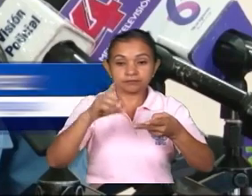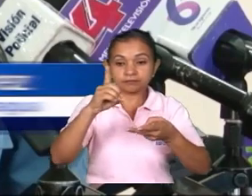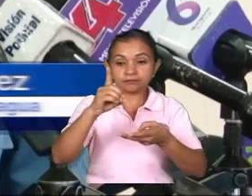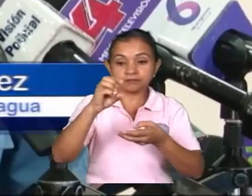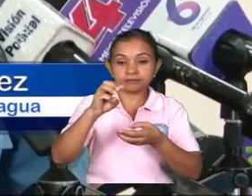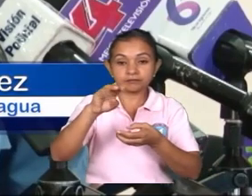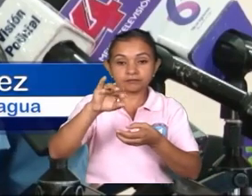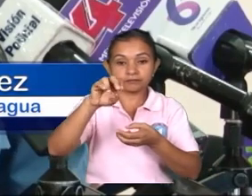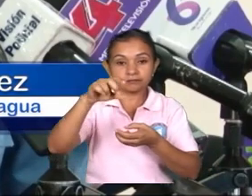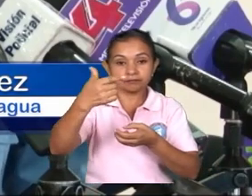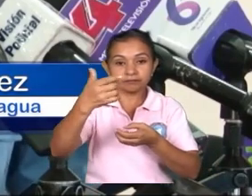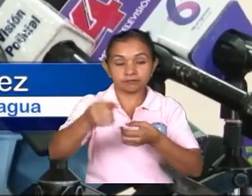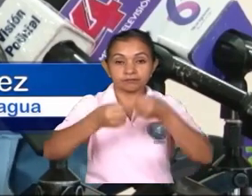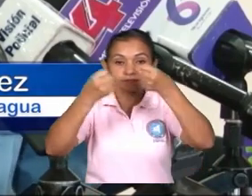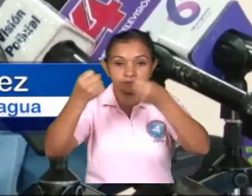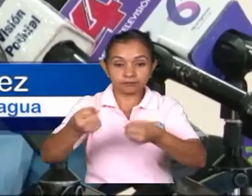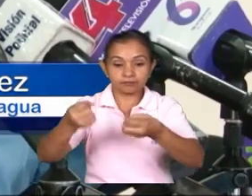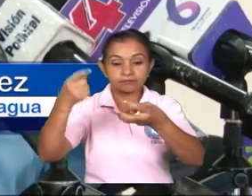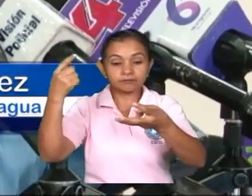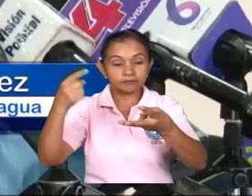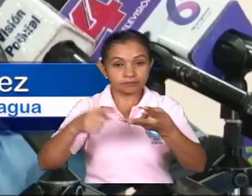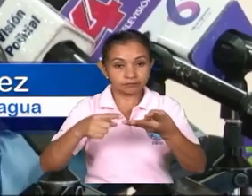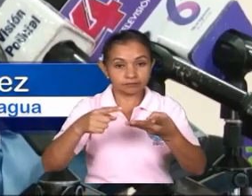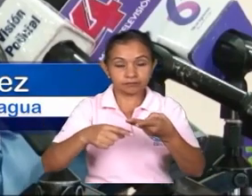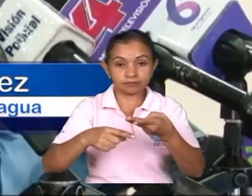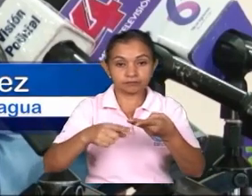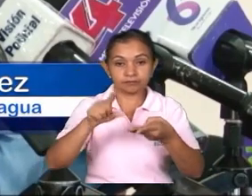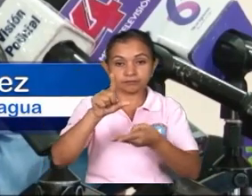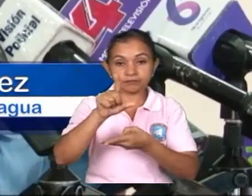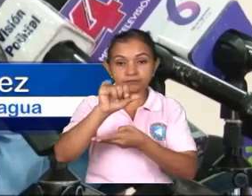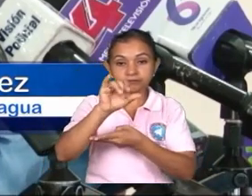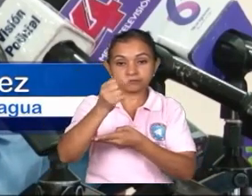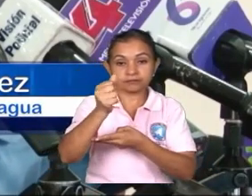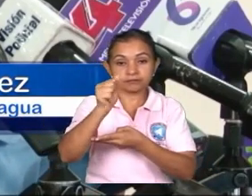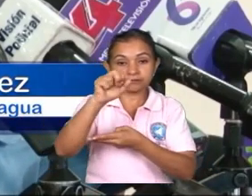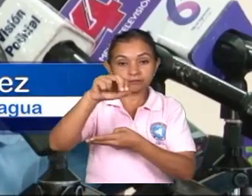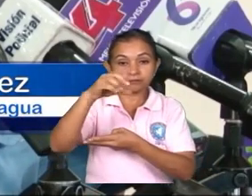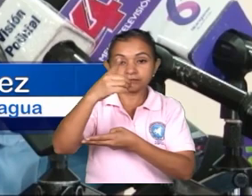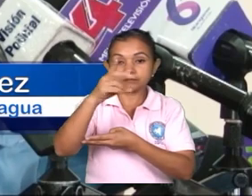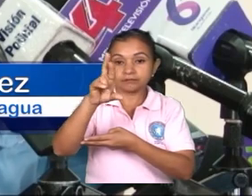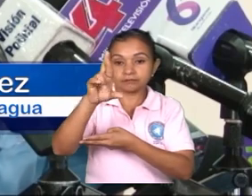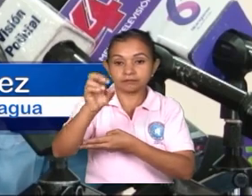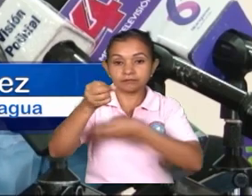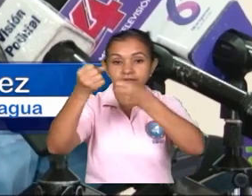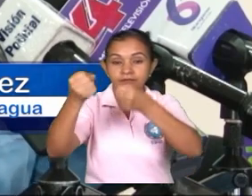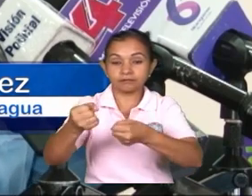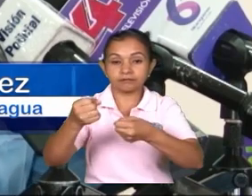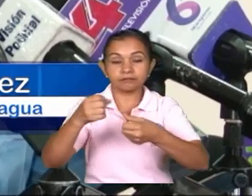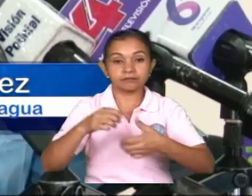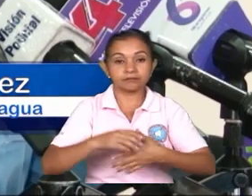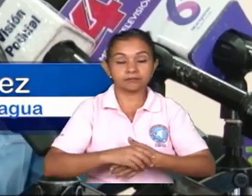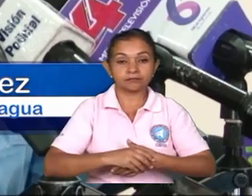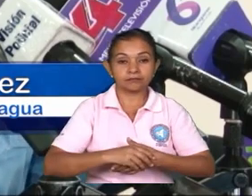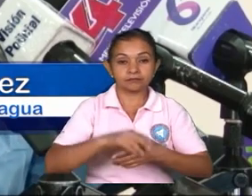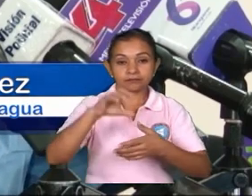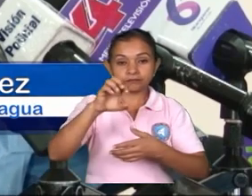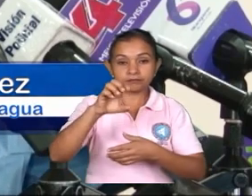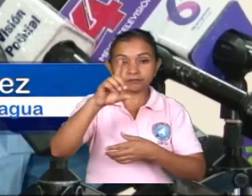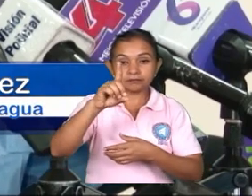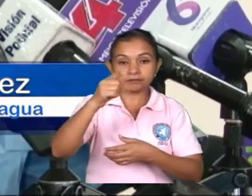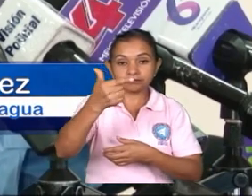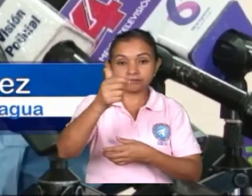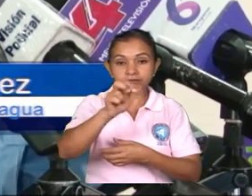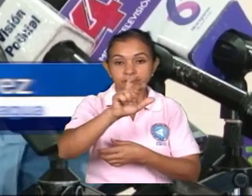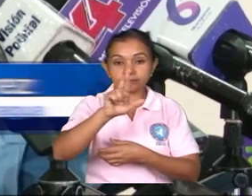Domingo Emmanuel Manzanares Rojas, Lisandro José Ortiz Rivas y Edgar